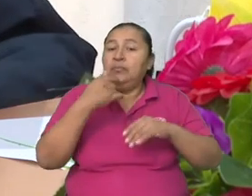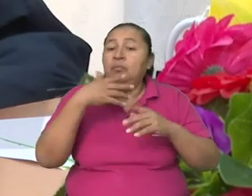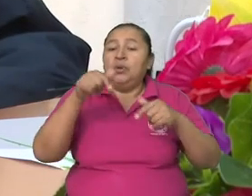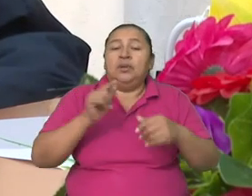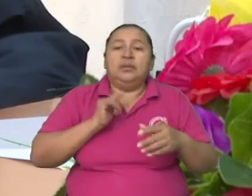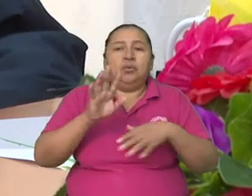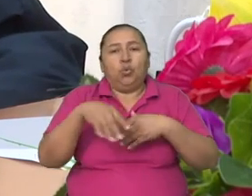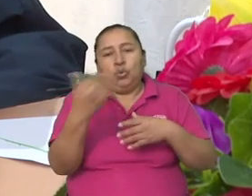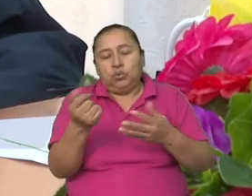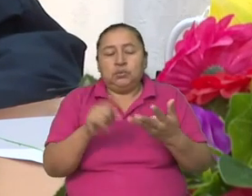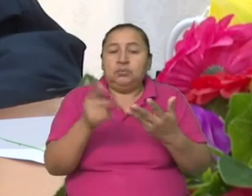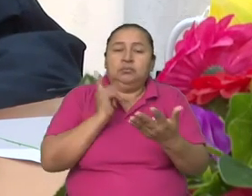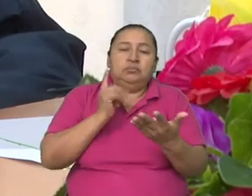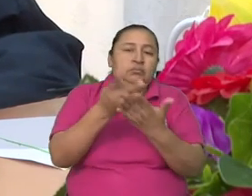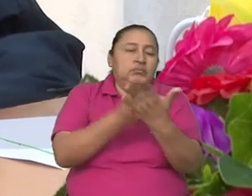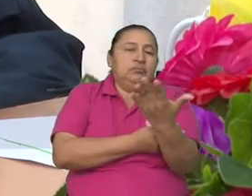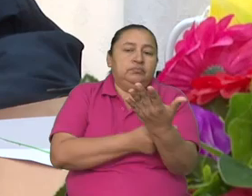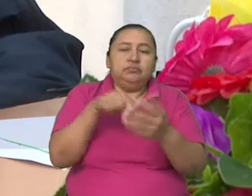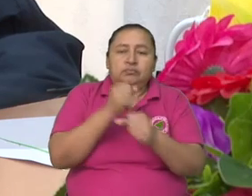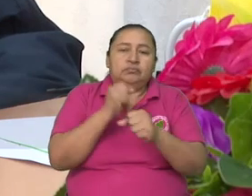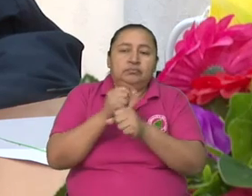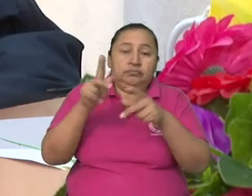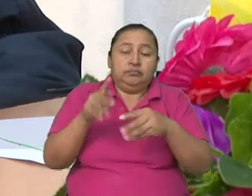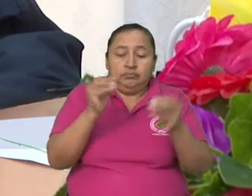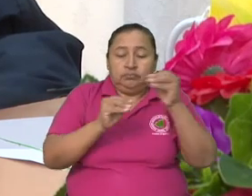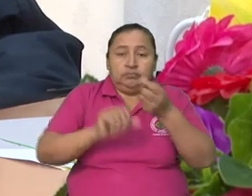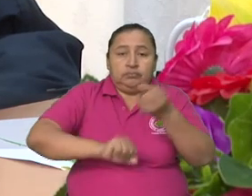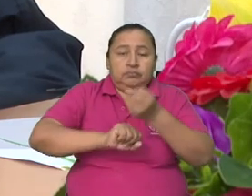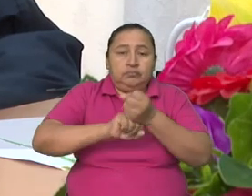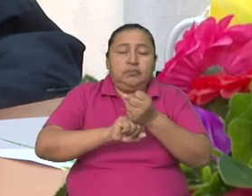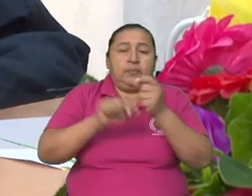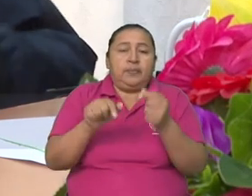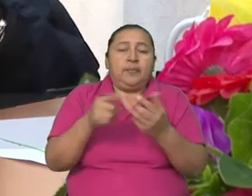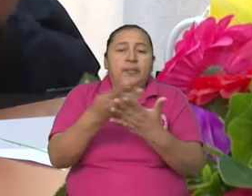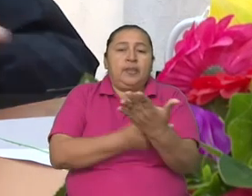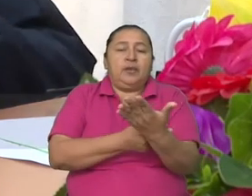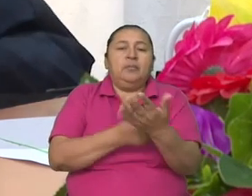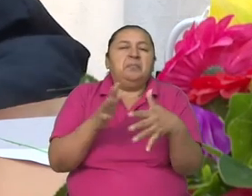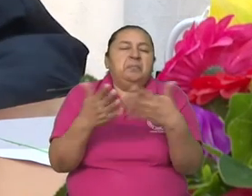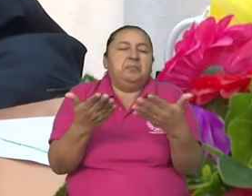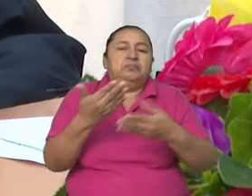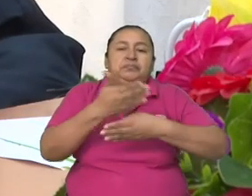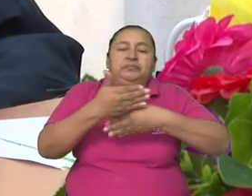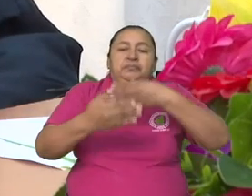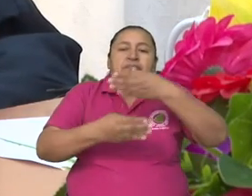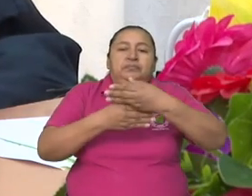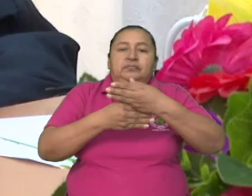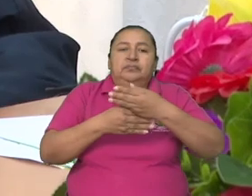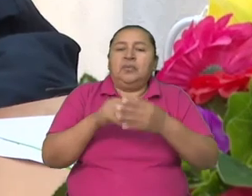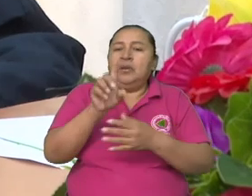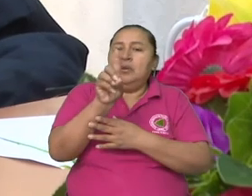el proyecto que ya están trabajando aquí nuestros asesores de la construcción de un